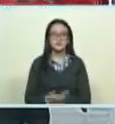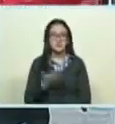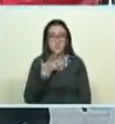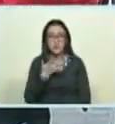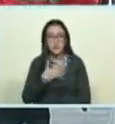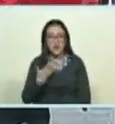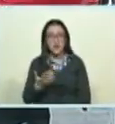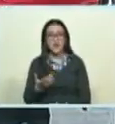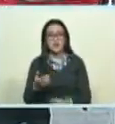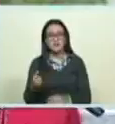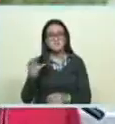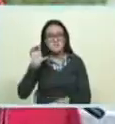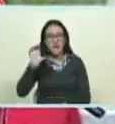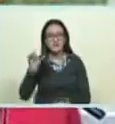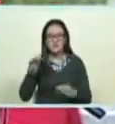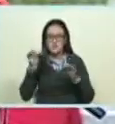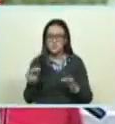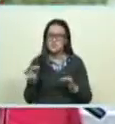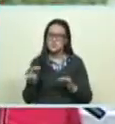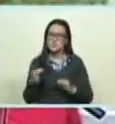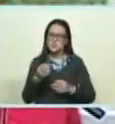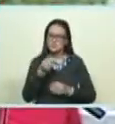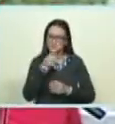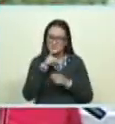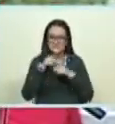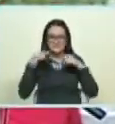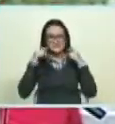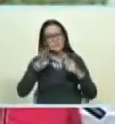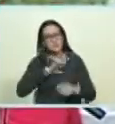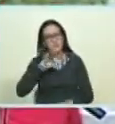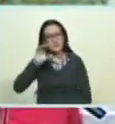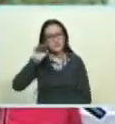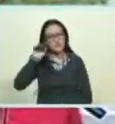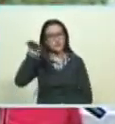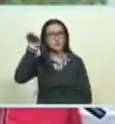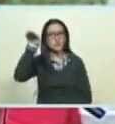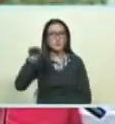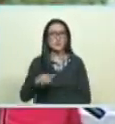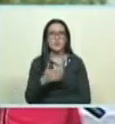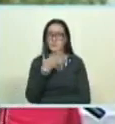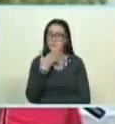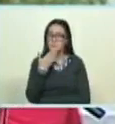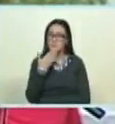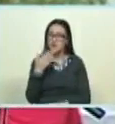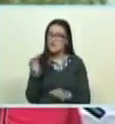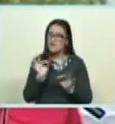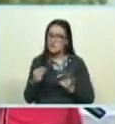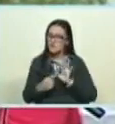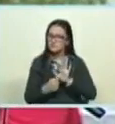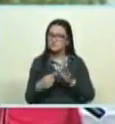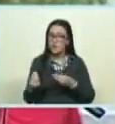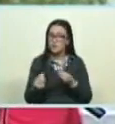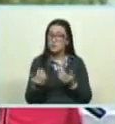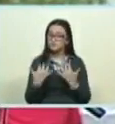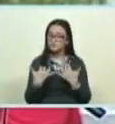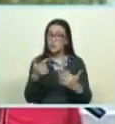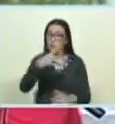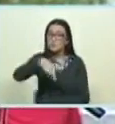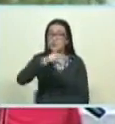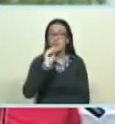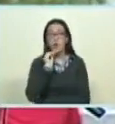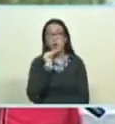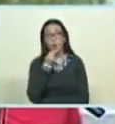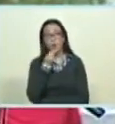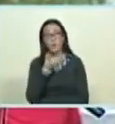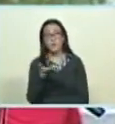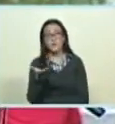patria justa, democrática, bonita, sonriente, de futuro, la mejor demostración de esa patria son ustedes, jóvenes de la